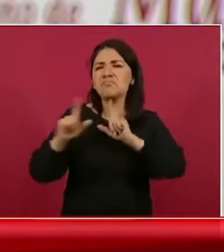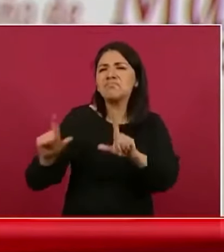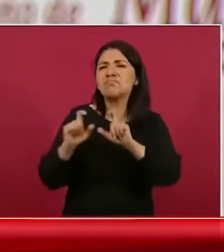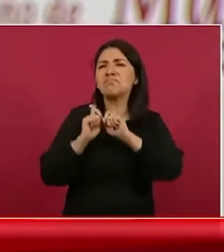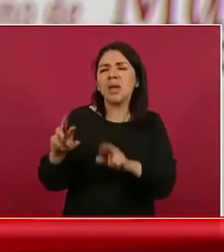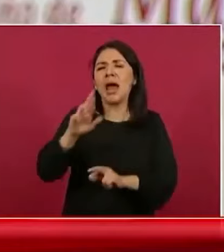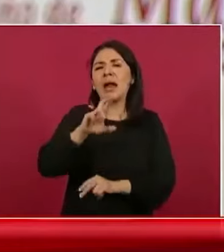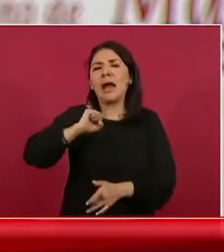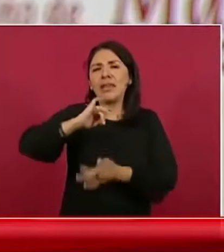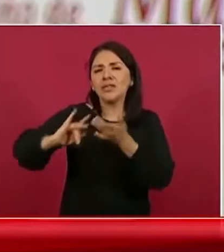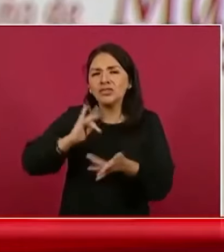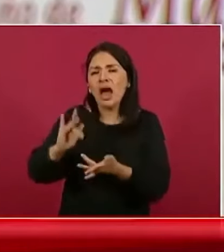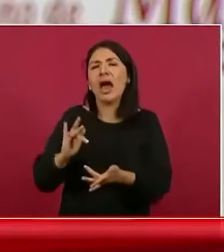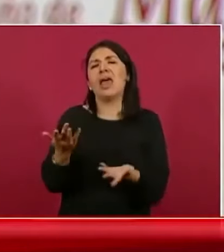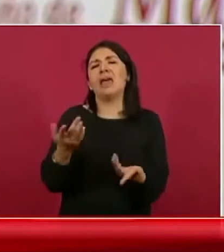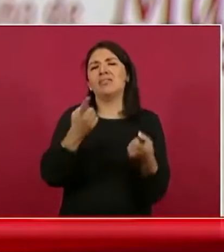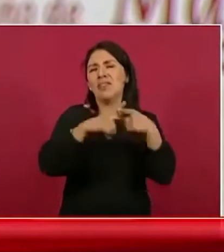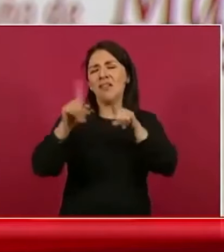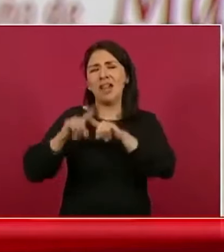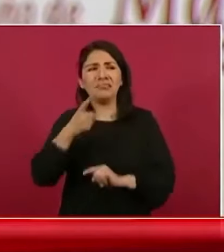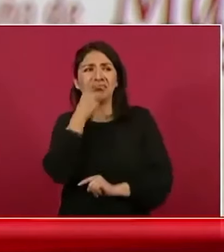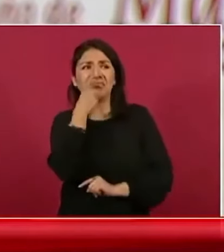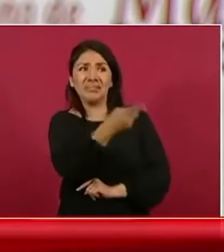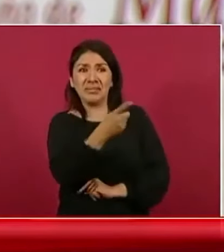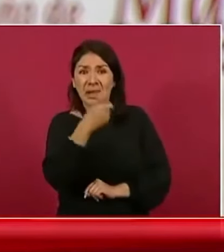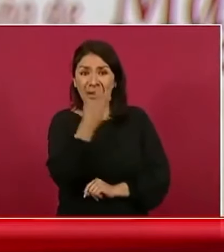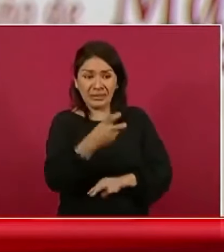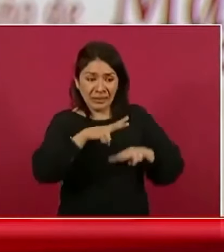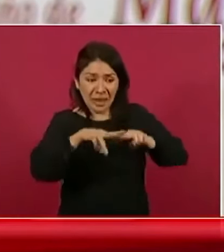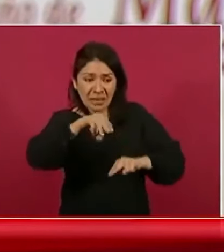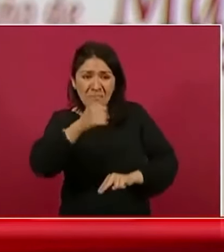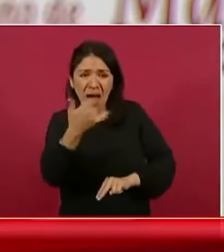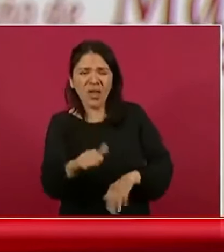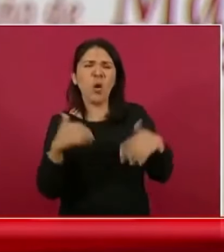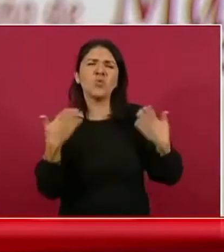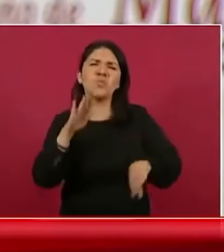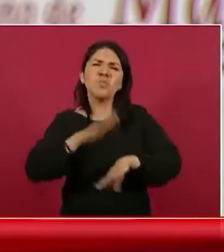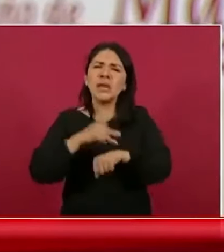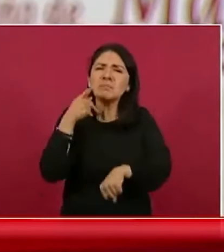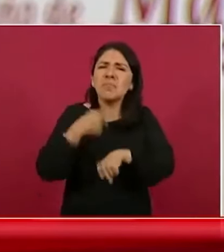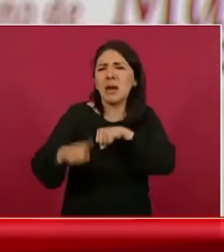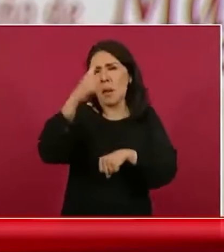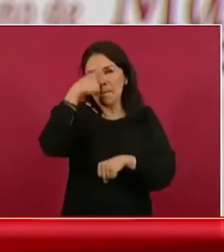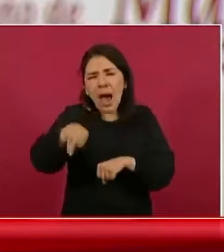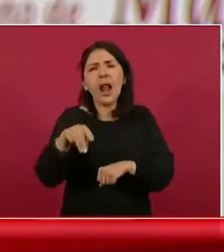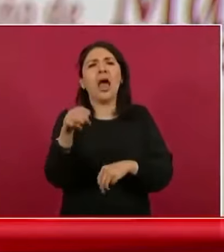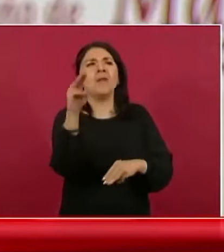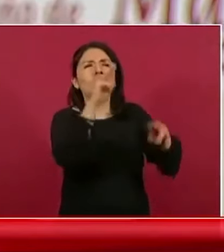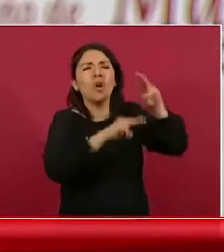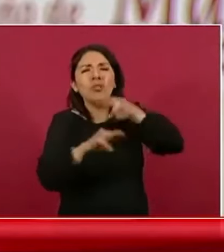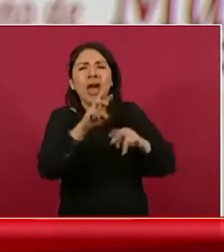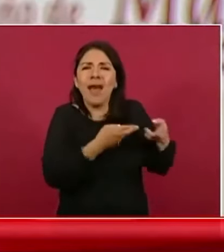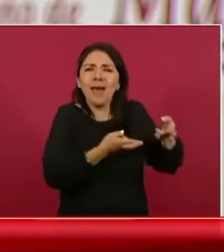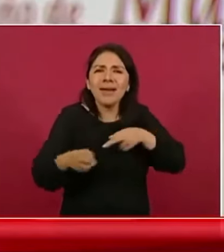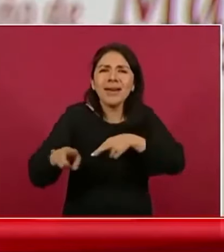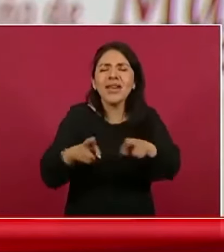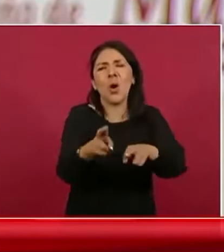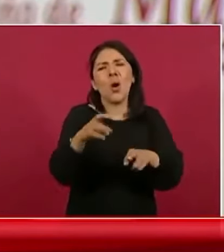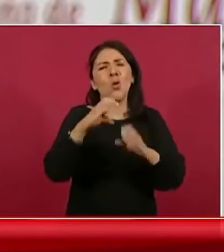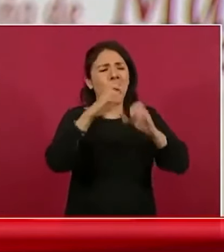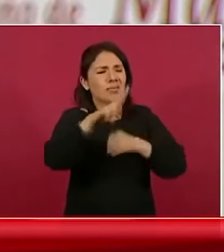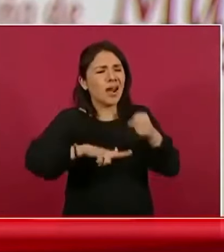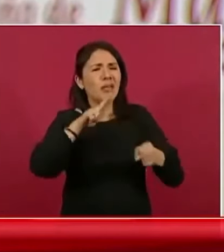comunicación acusaban al proyecto del está en miami de poner en riesgo se note ríos y en general al medio